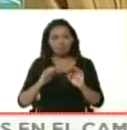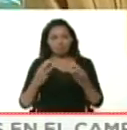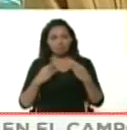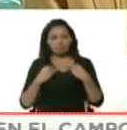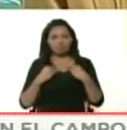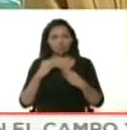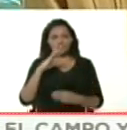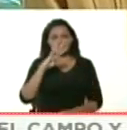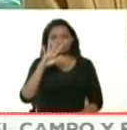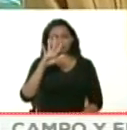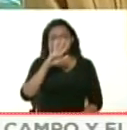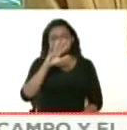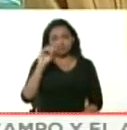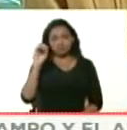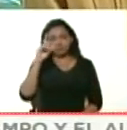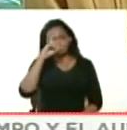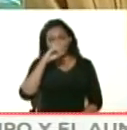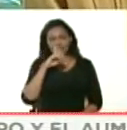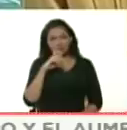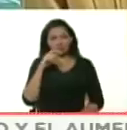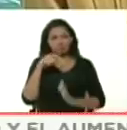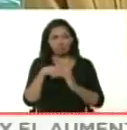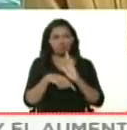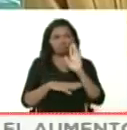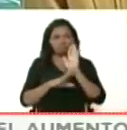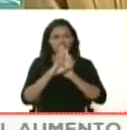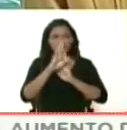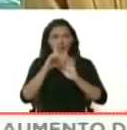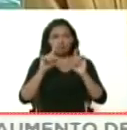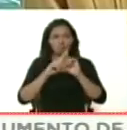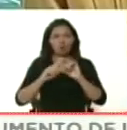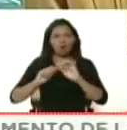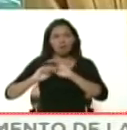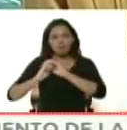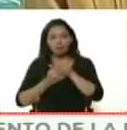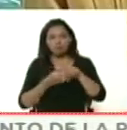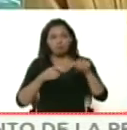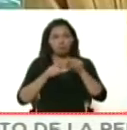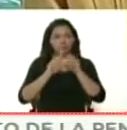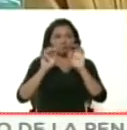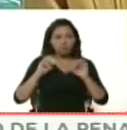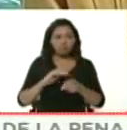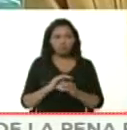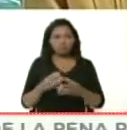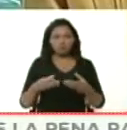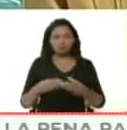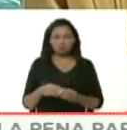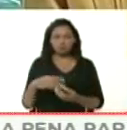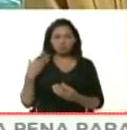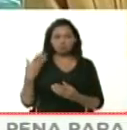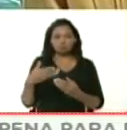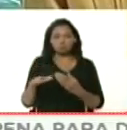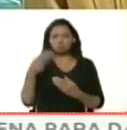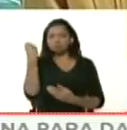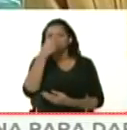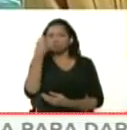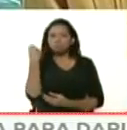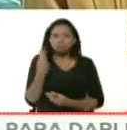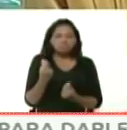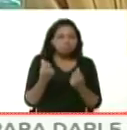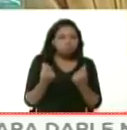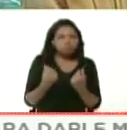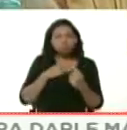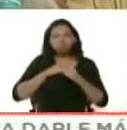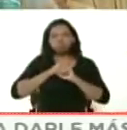años. Va aumentando. Entonces esos peloteros, con esa faja de real, aman